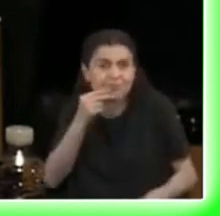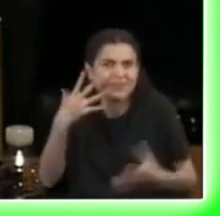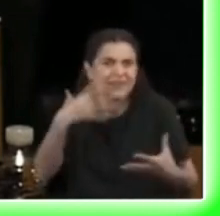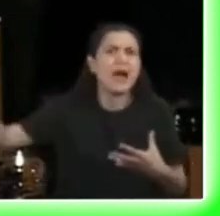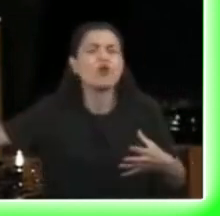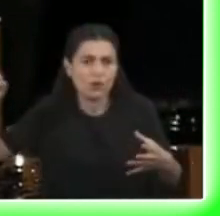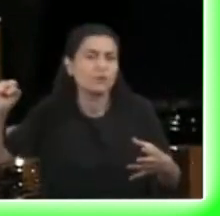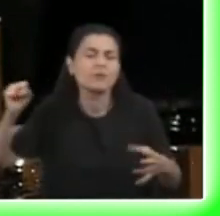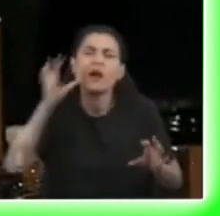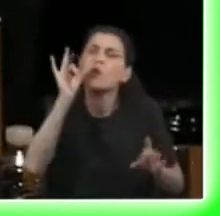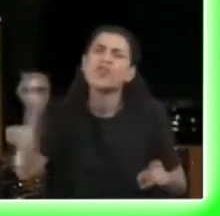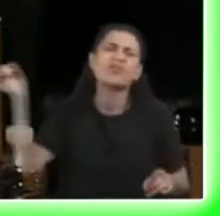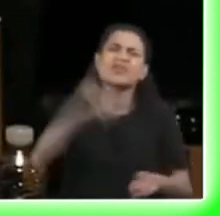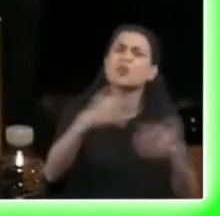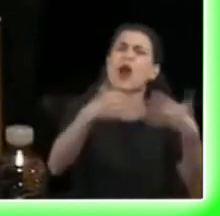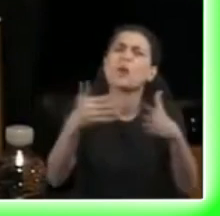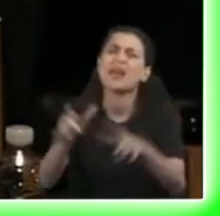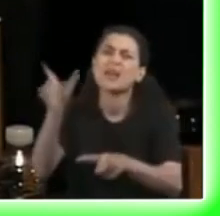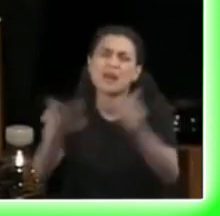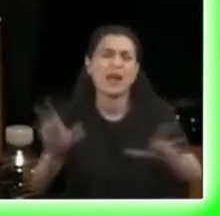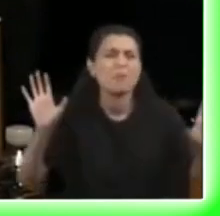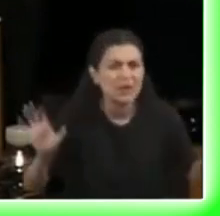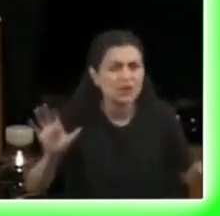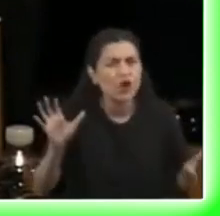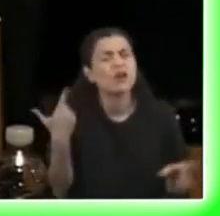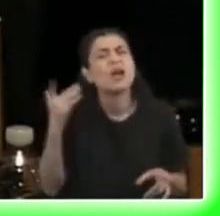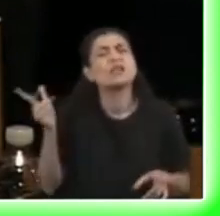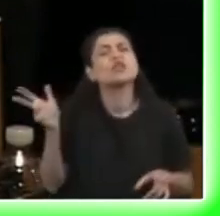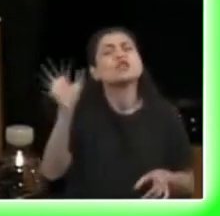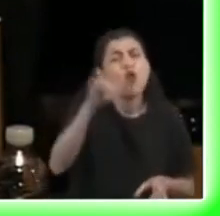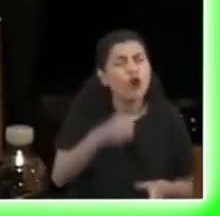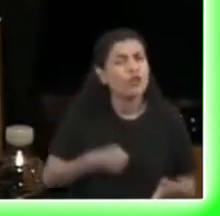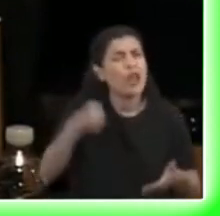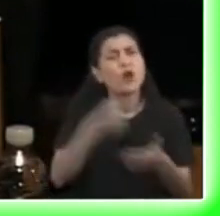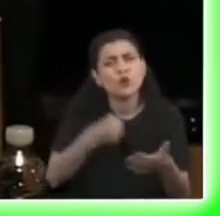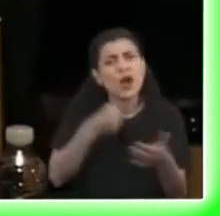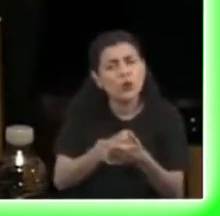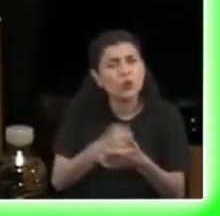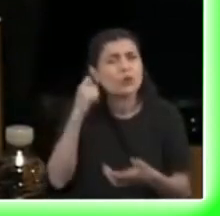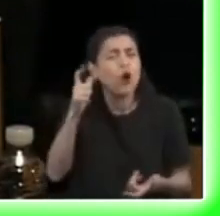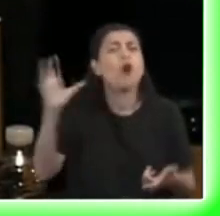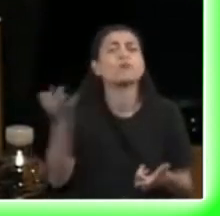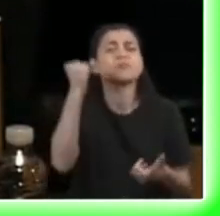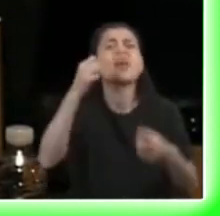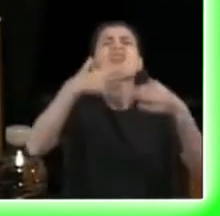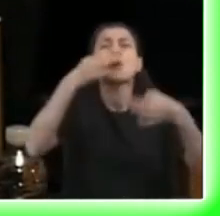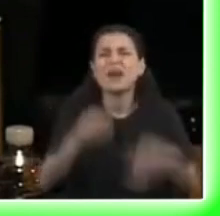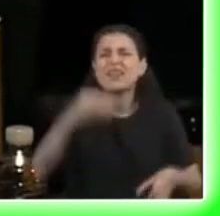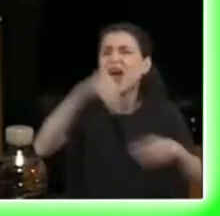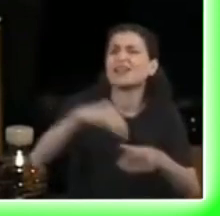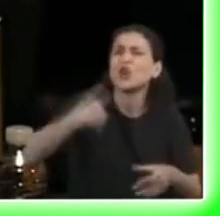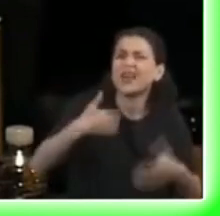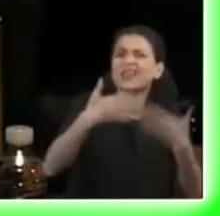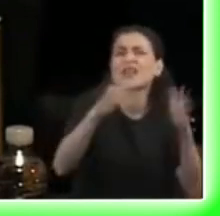te la devuelven más, y recuperarla se vuelve una tarea titánica como estamos viendo hoy en la Argentina. Como decía